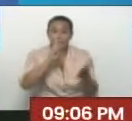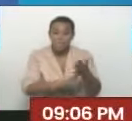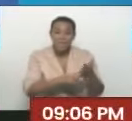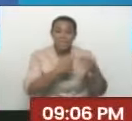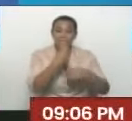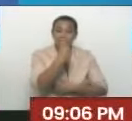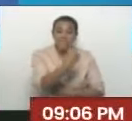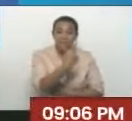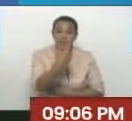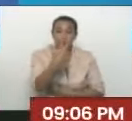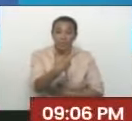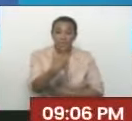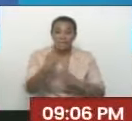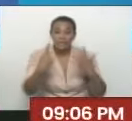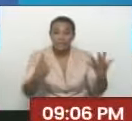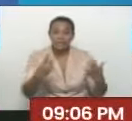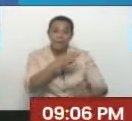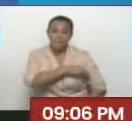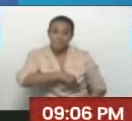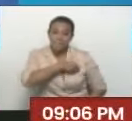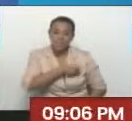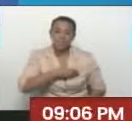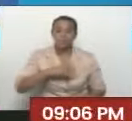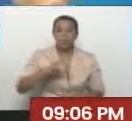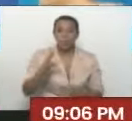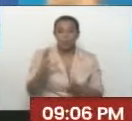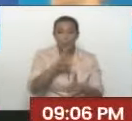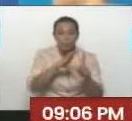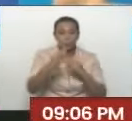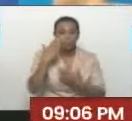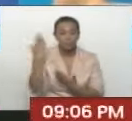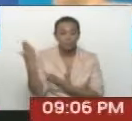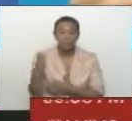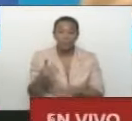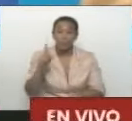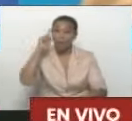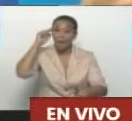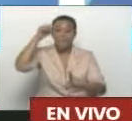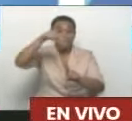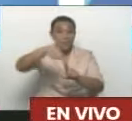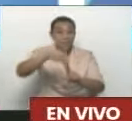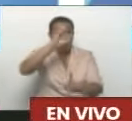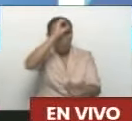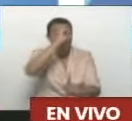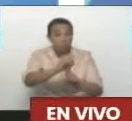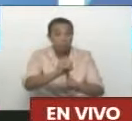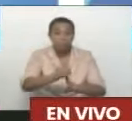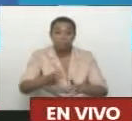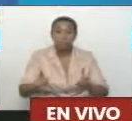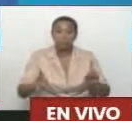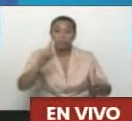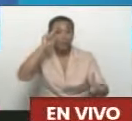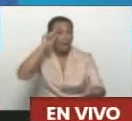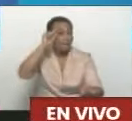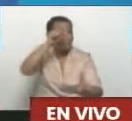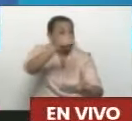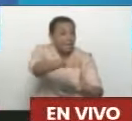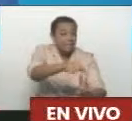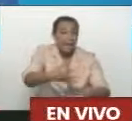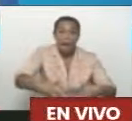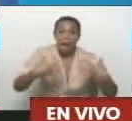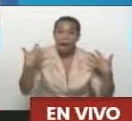1.136 casas de la gran misión. Es una meta grande, exigente, pero eso nos